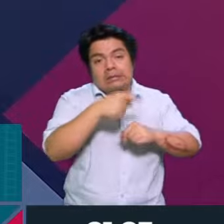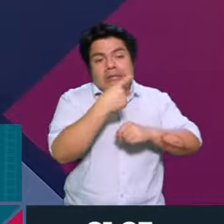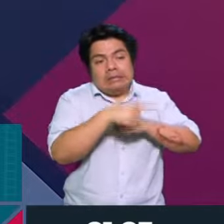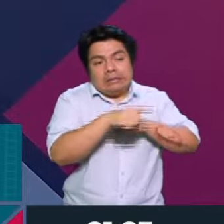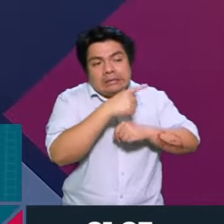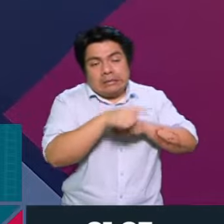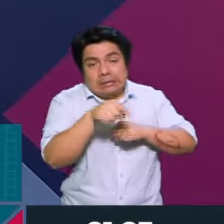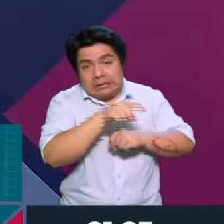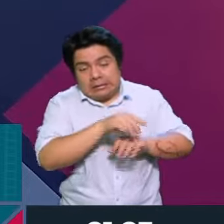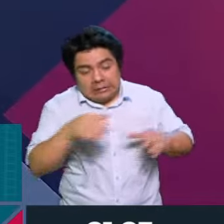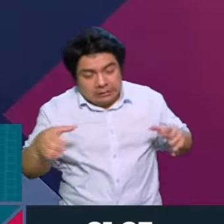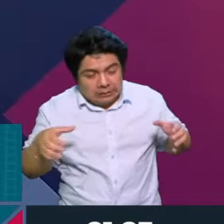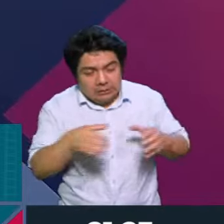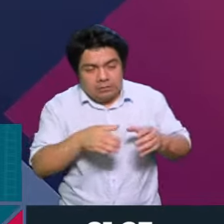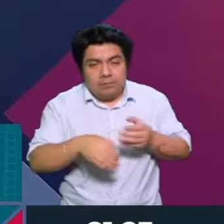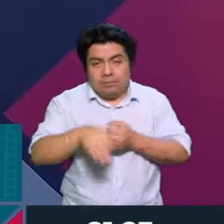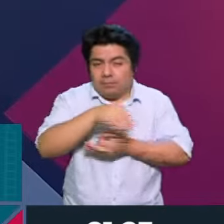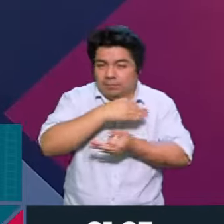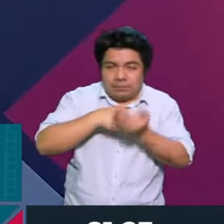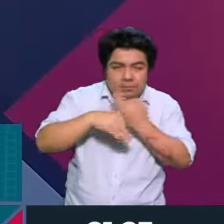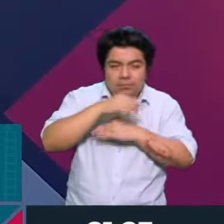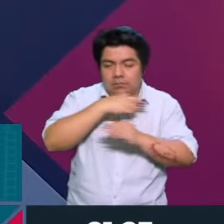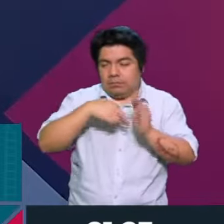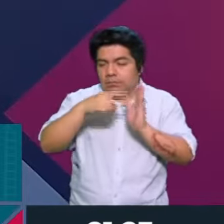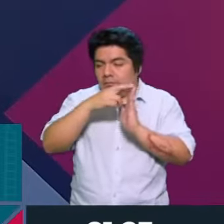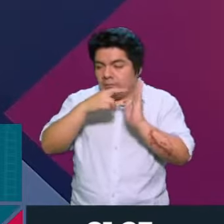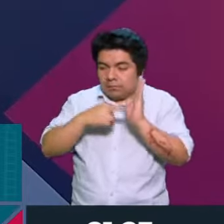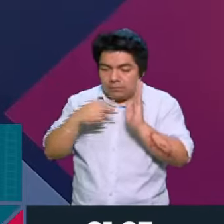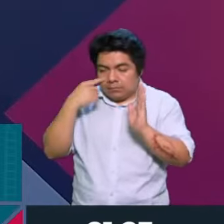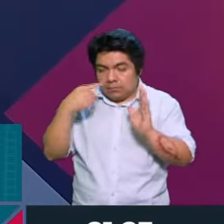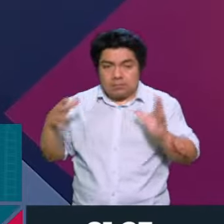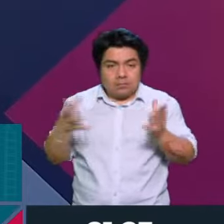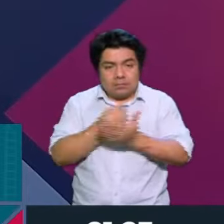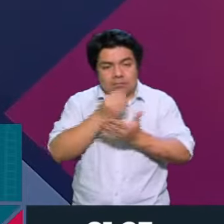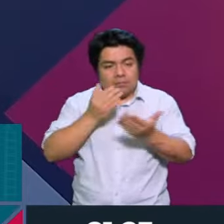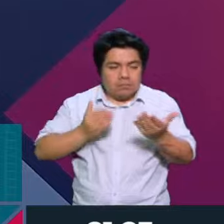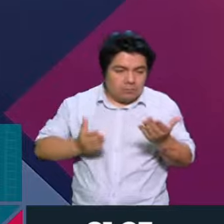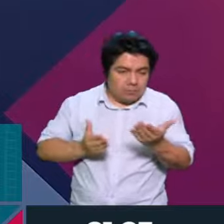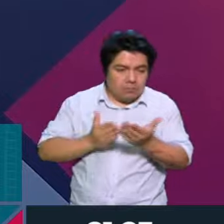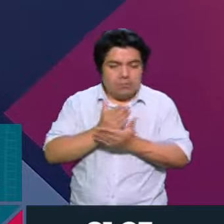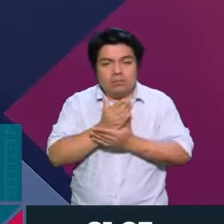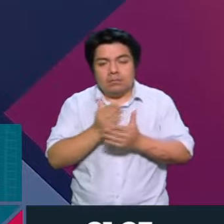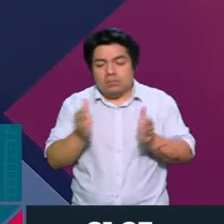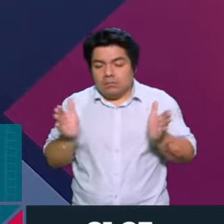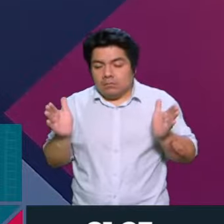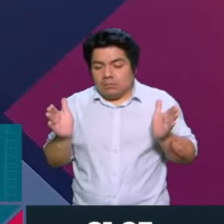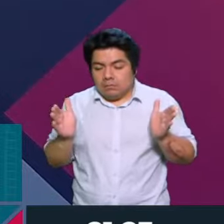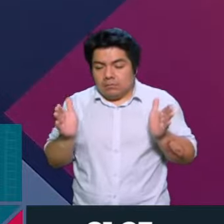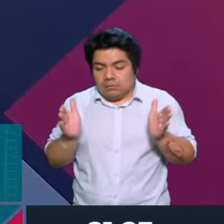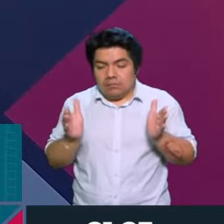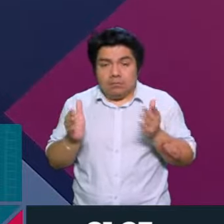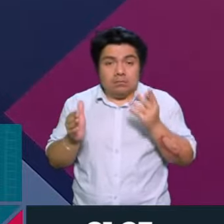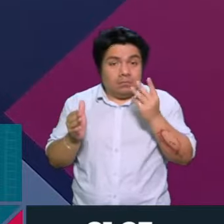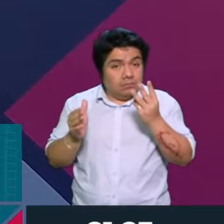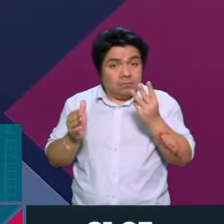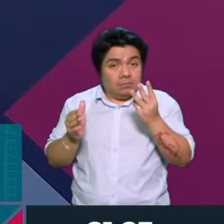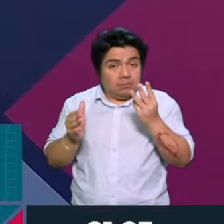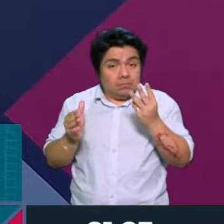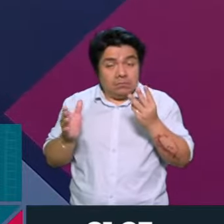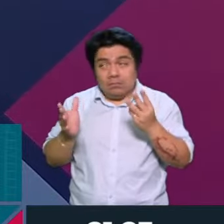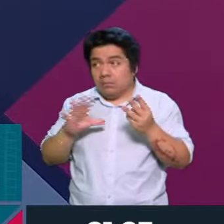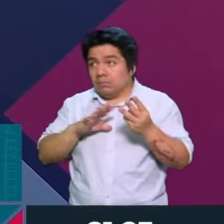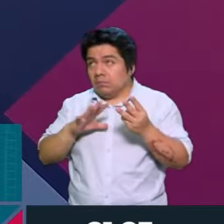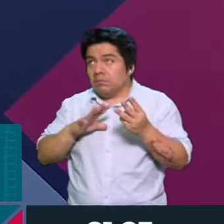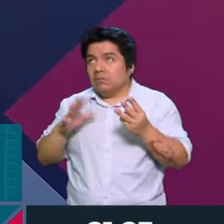Restableció por completo toda la normatividad para simplificarla, hacerla accesible y reducirla a 3, siendo que lo habíamos encontrado con más